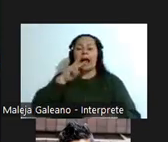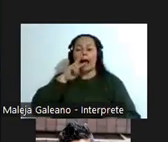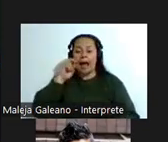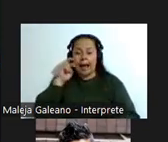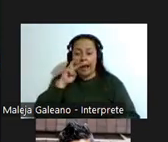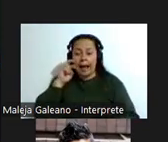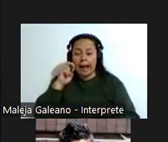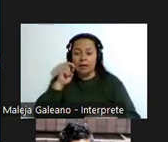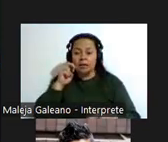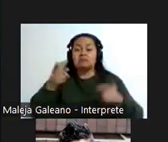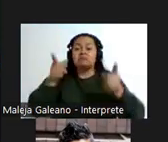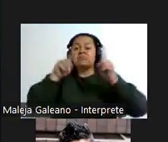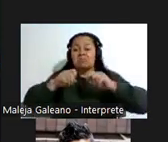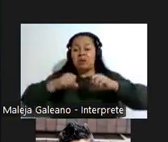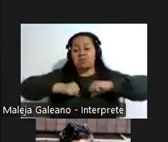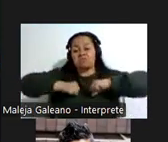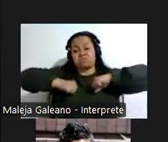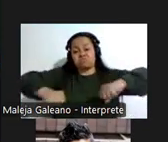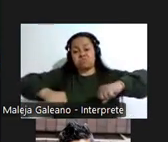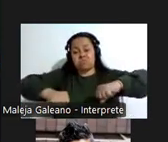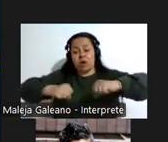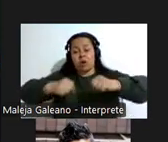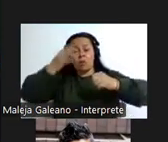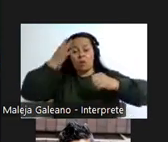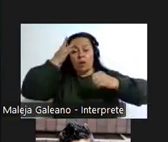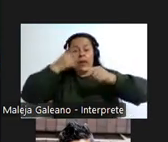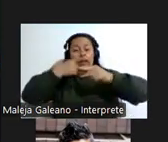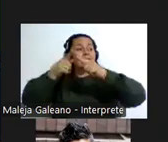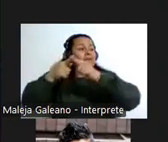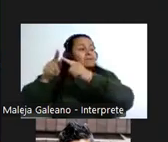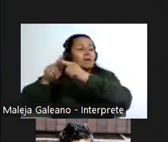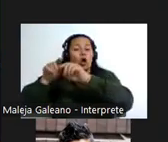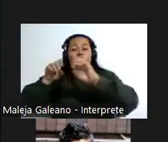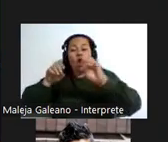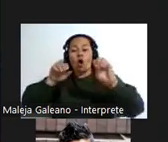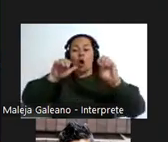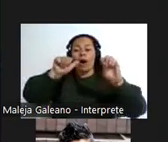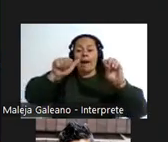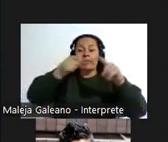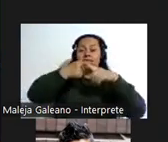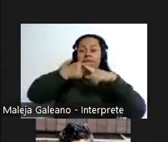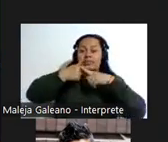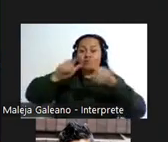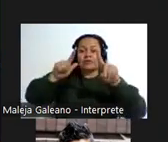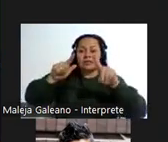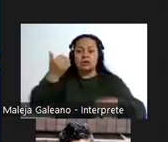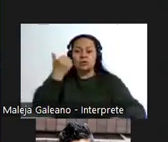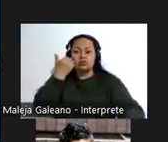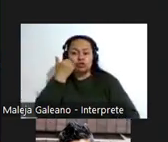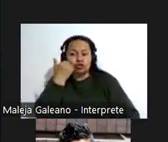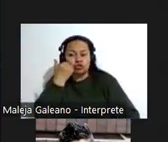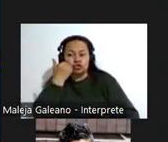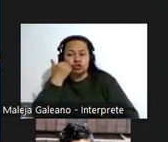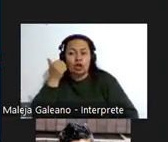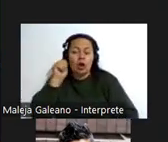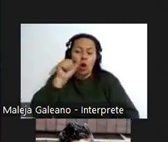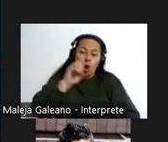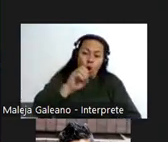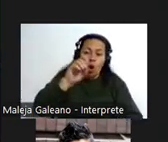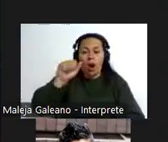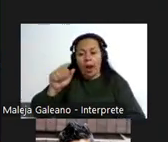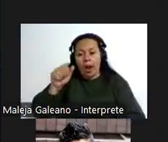acuerpada también, que llevamos porque somos diversos y diversas, porque estamos enfermos y enfermas, porque